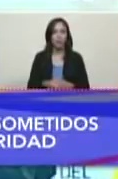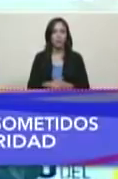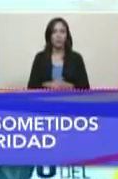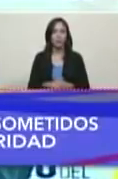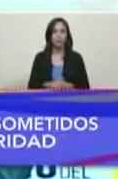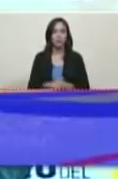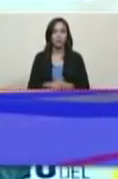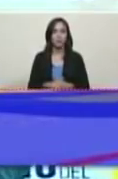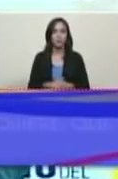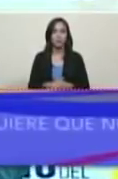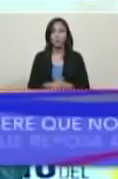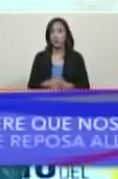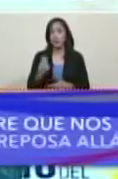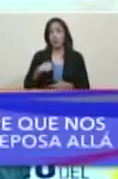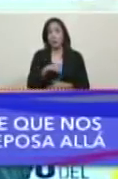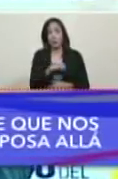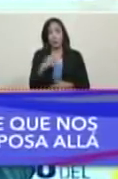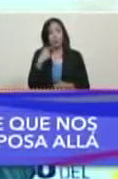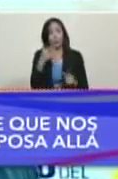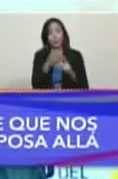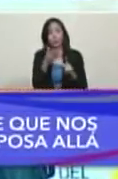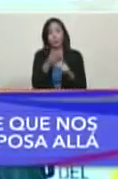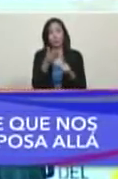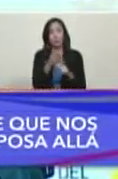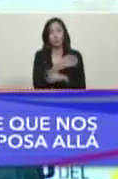Nosotros estamos dando una batalla tremenda